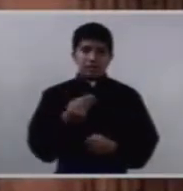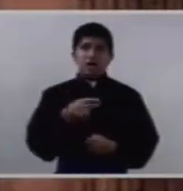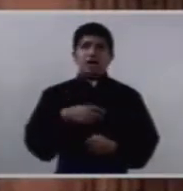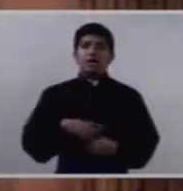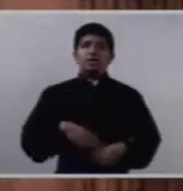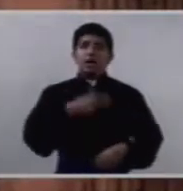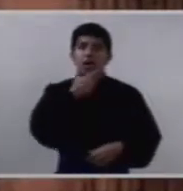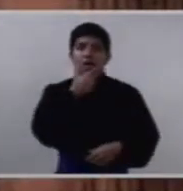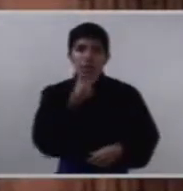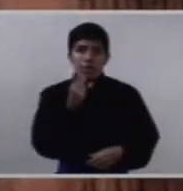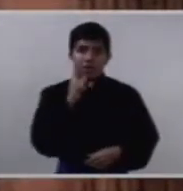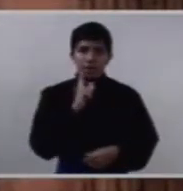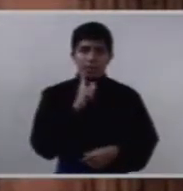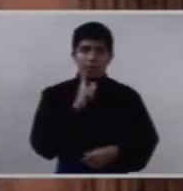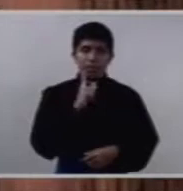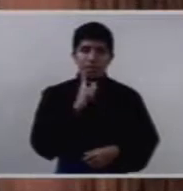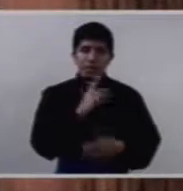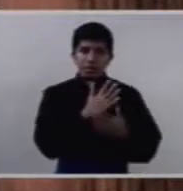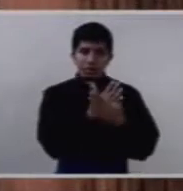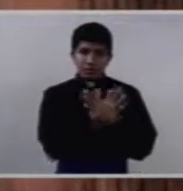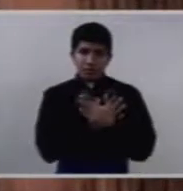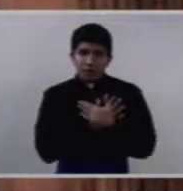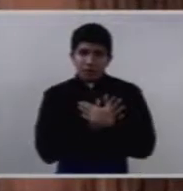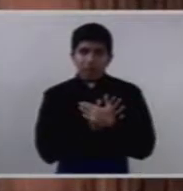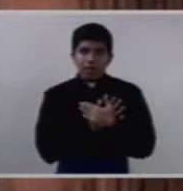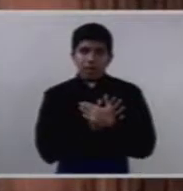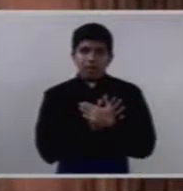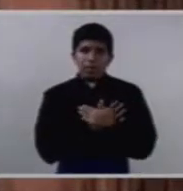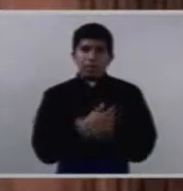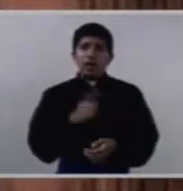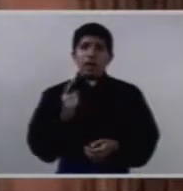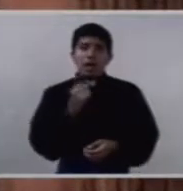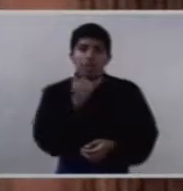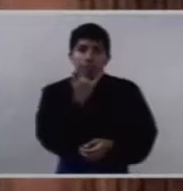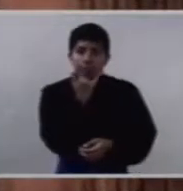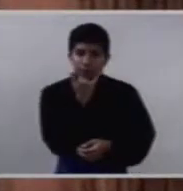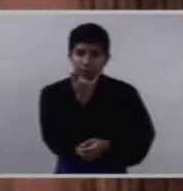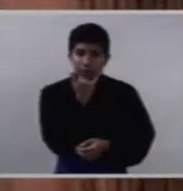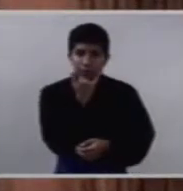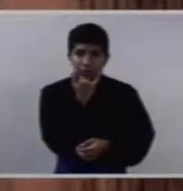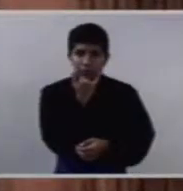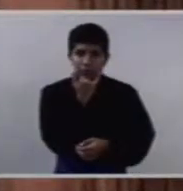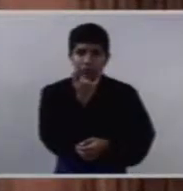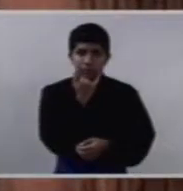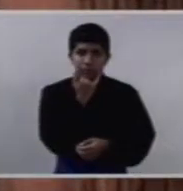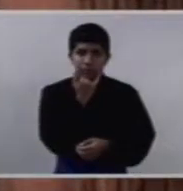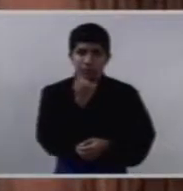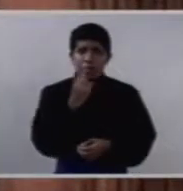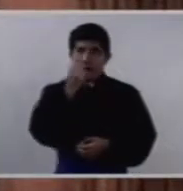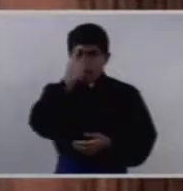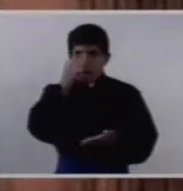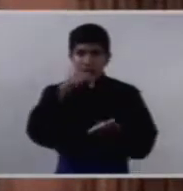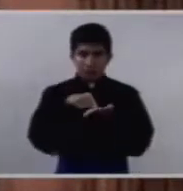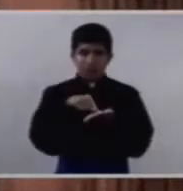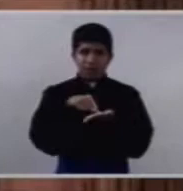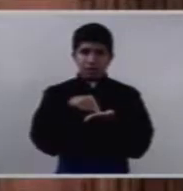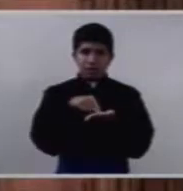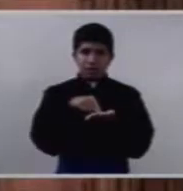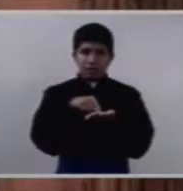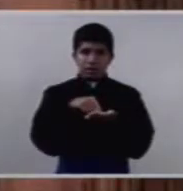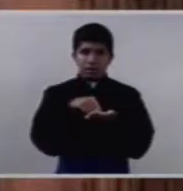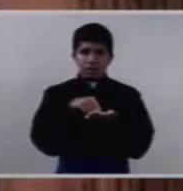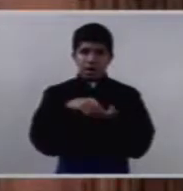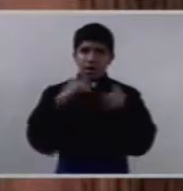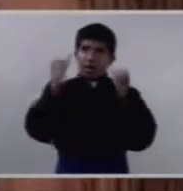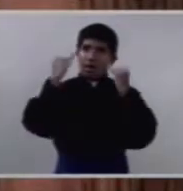y mujeres que amen, que perdonen, que crean en los